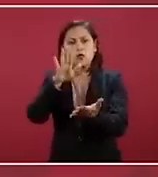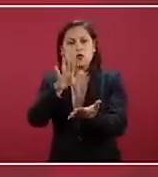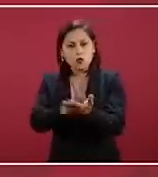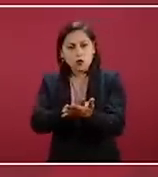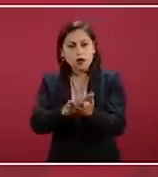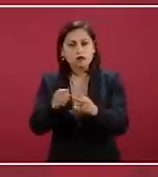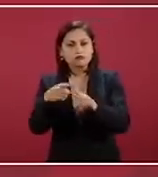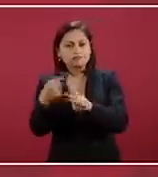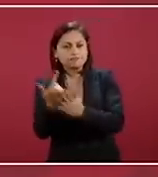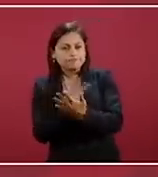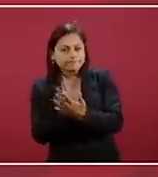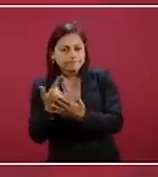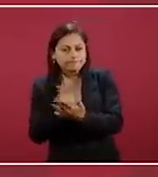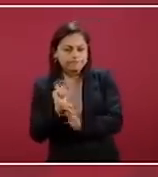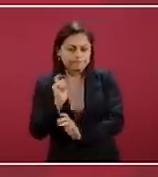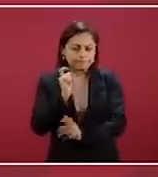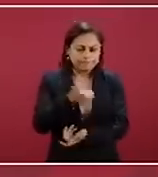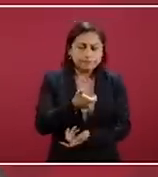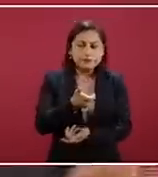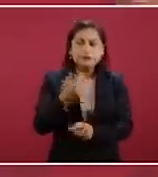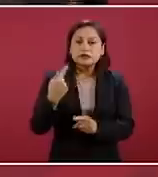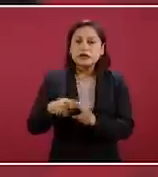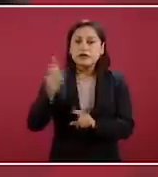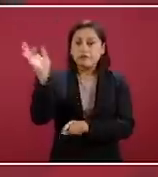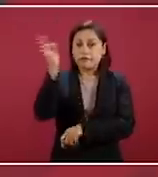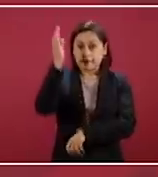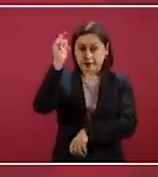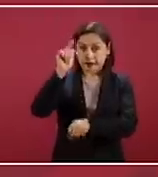donde la federación recauda,